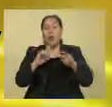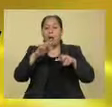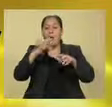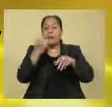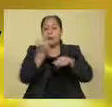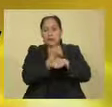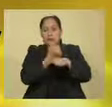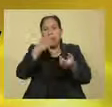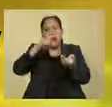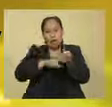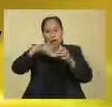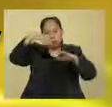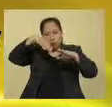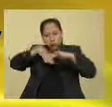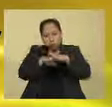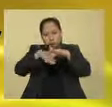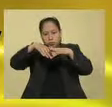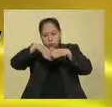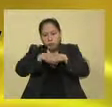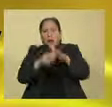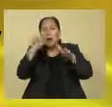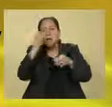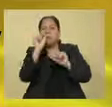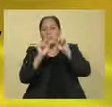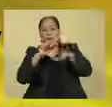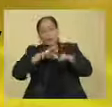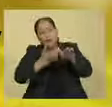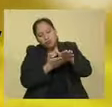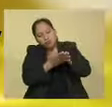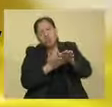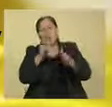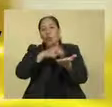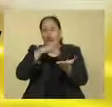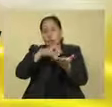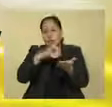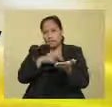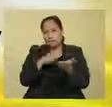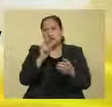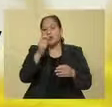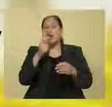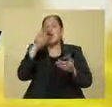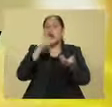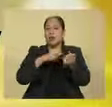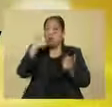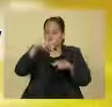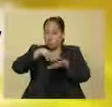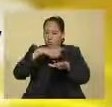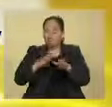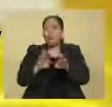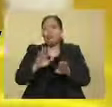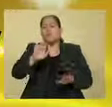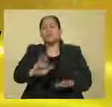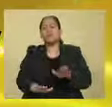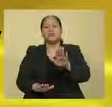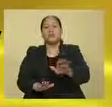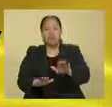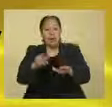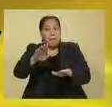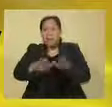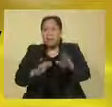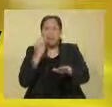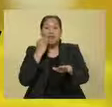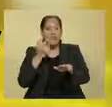plantillas, para poder corregir de menos toda esta información que viene de los pies, de los cimientos, que afectan a